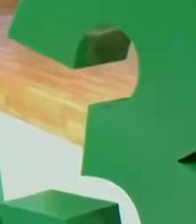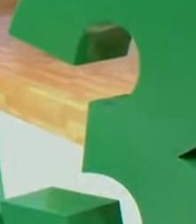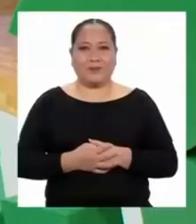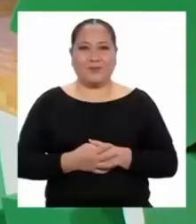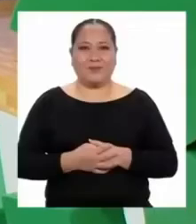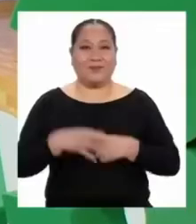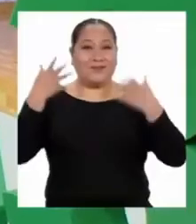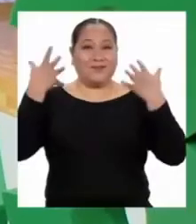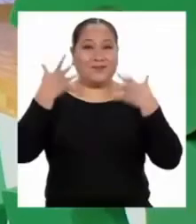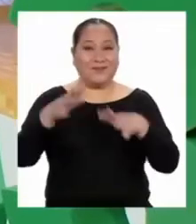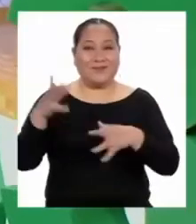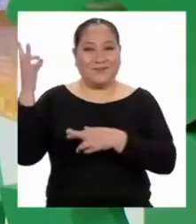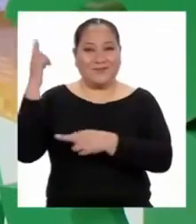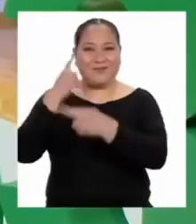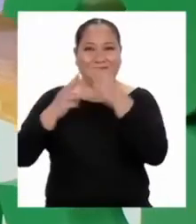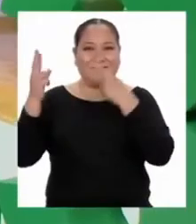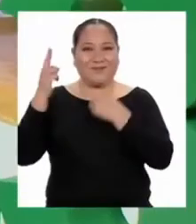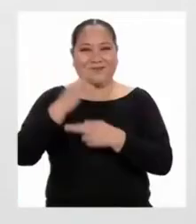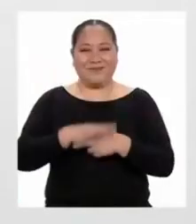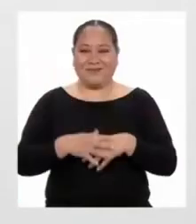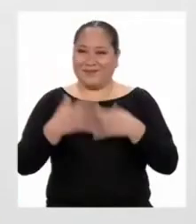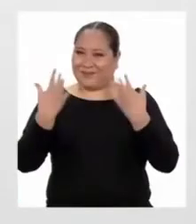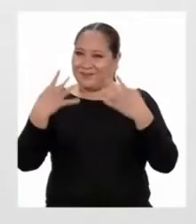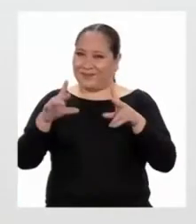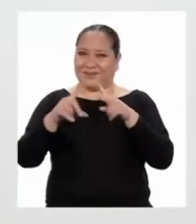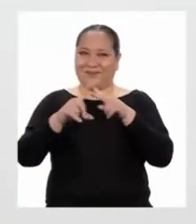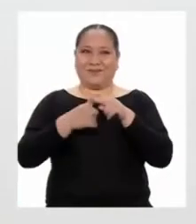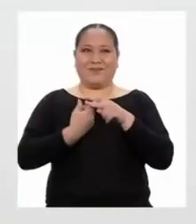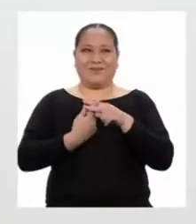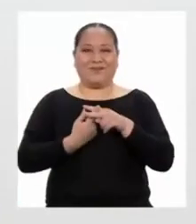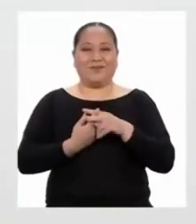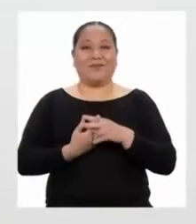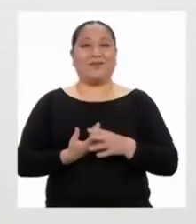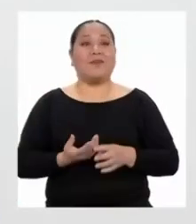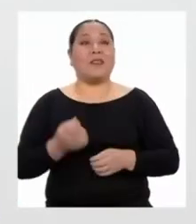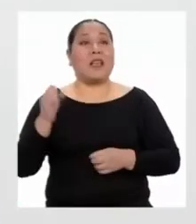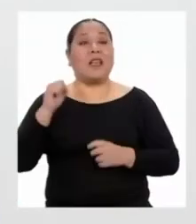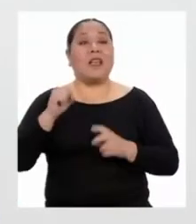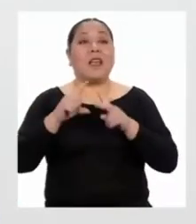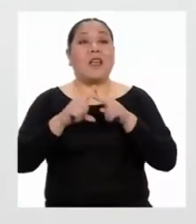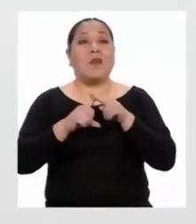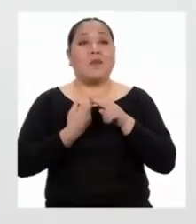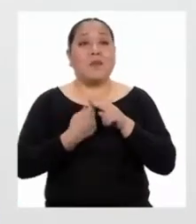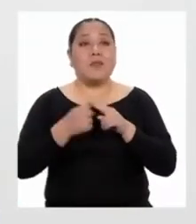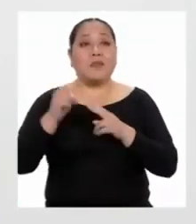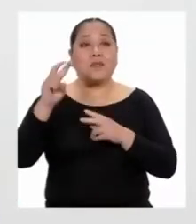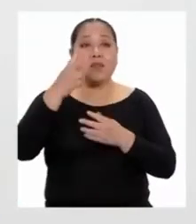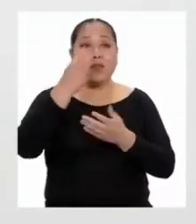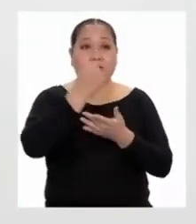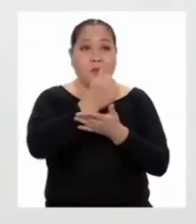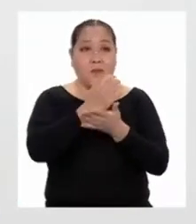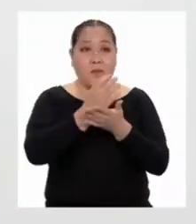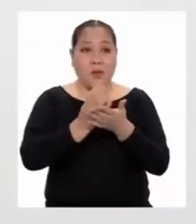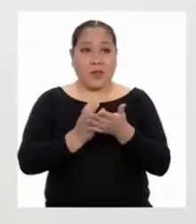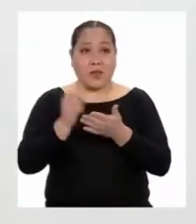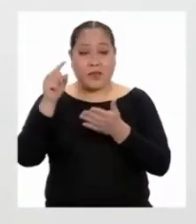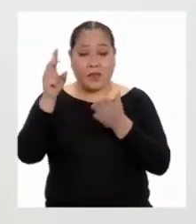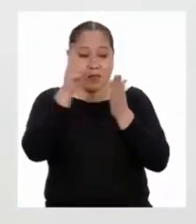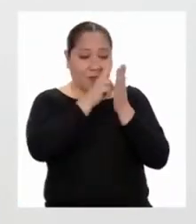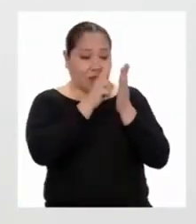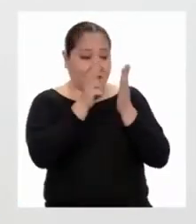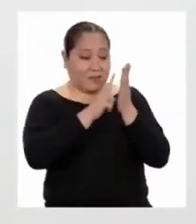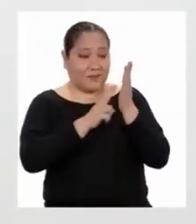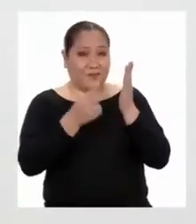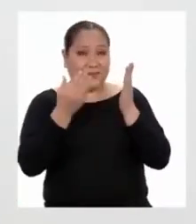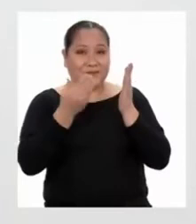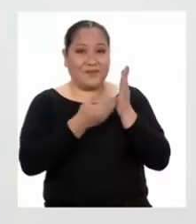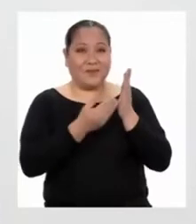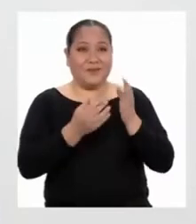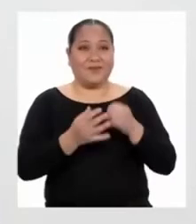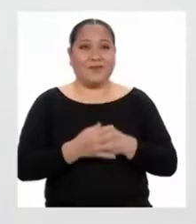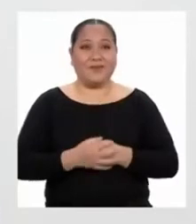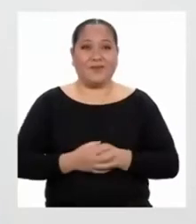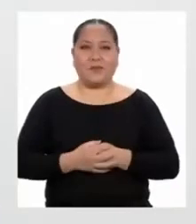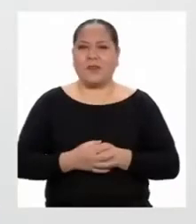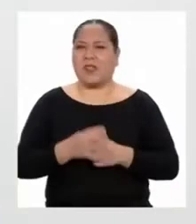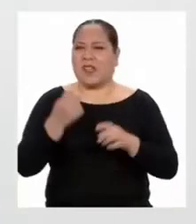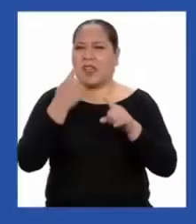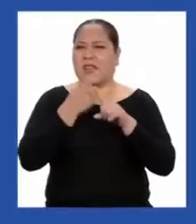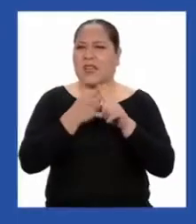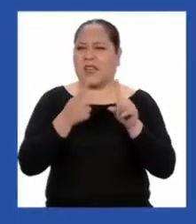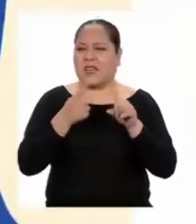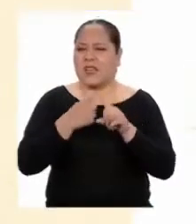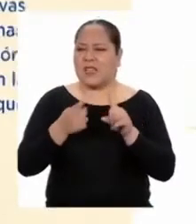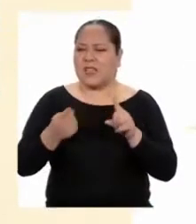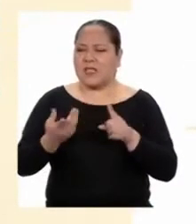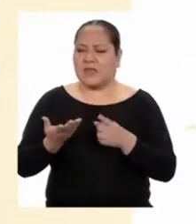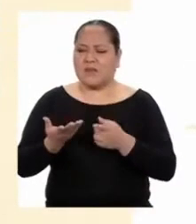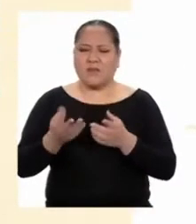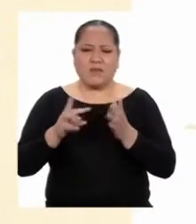¡Ya regresamos! ¡Vamos con todo! Empecemos entonces con la segunda parte de la lectura del texto. ¿Qué es la diversidad